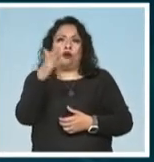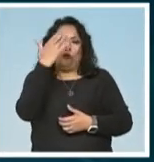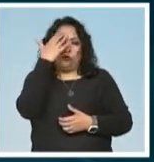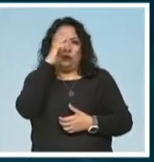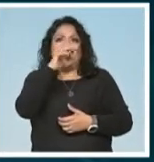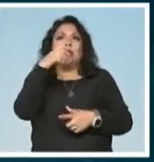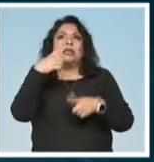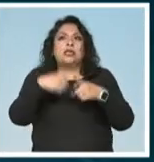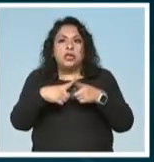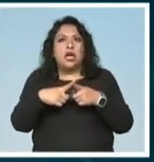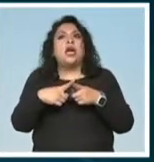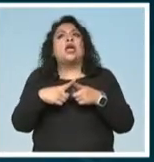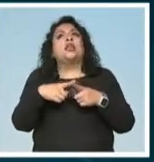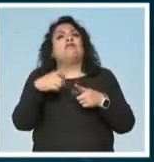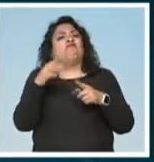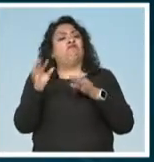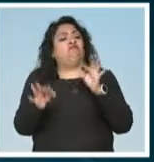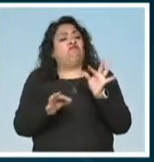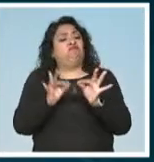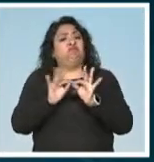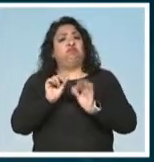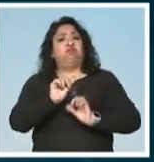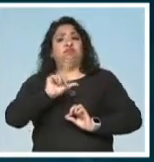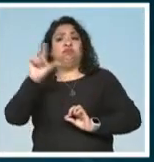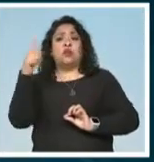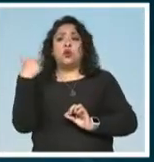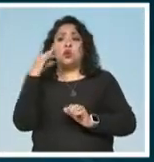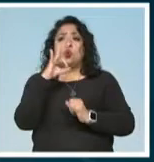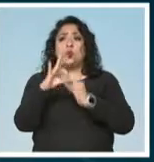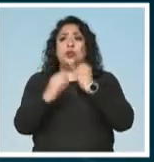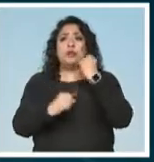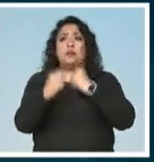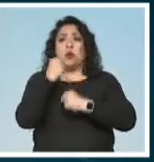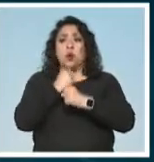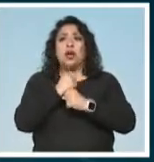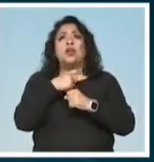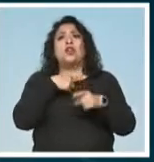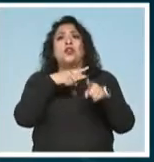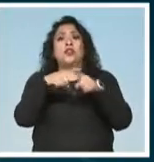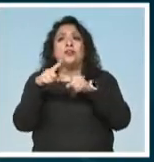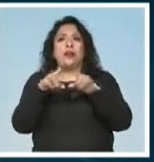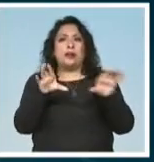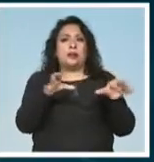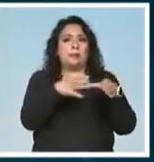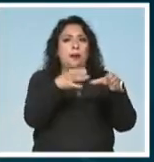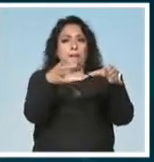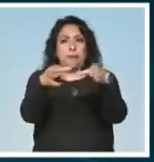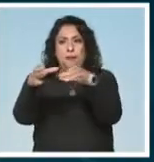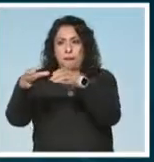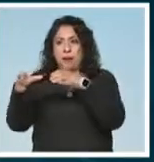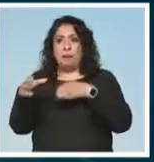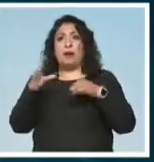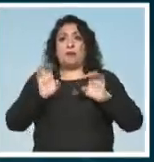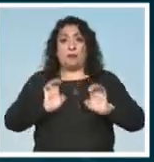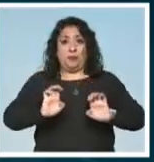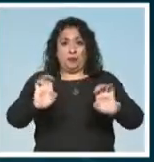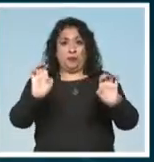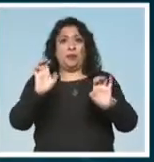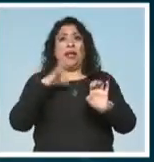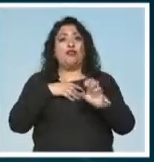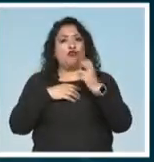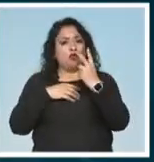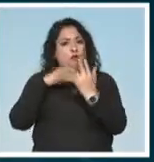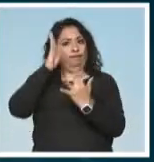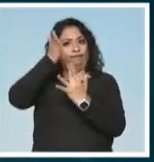reconocimiento a quienes han rozado la excelencia durante el último año en sus distintas disciplinas. La gala estuvo dividida en